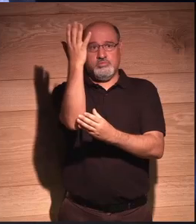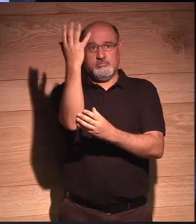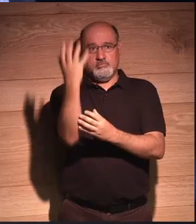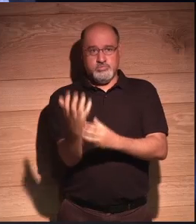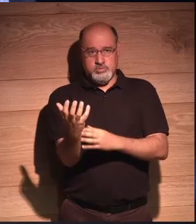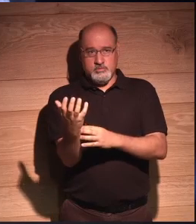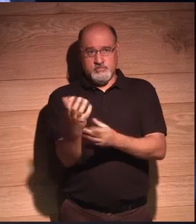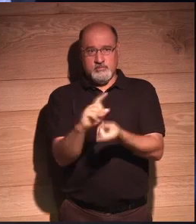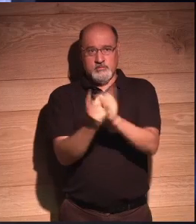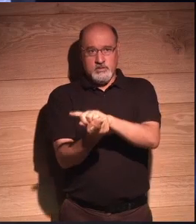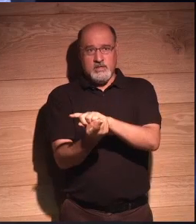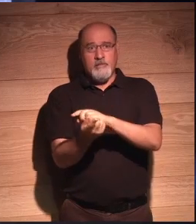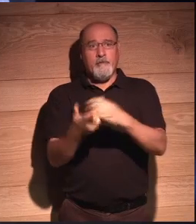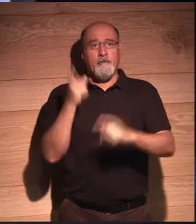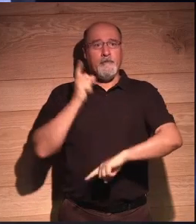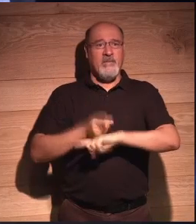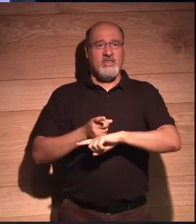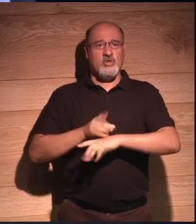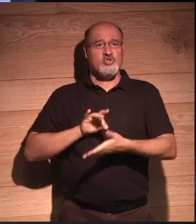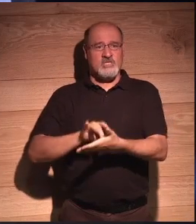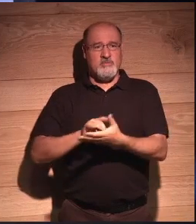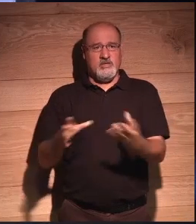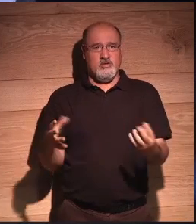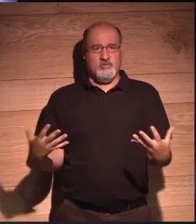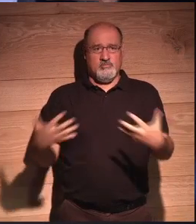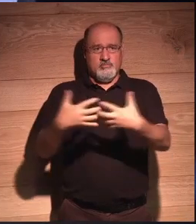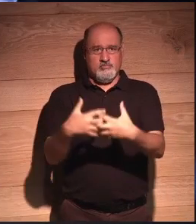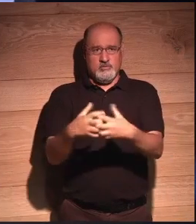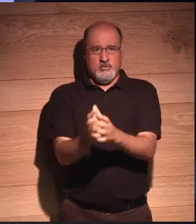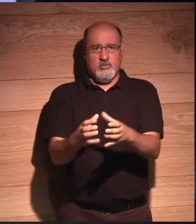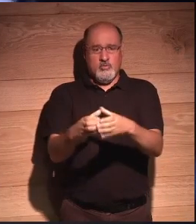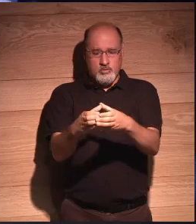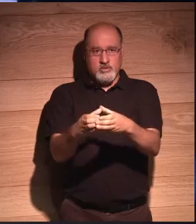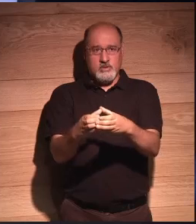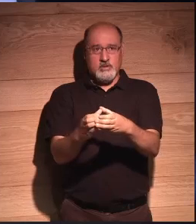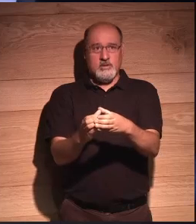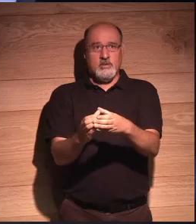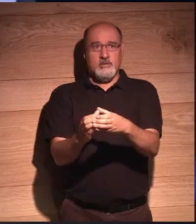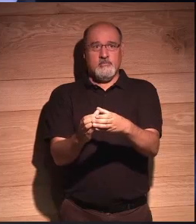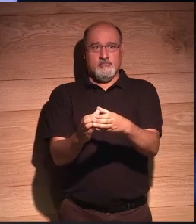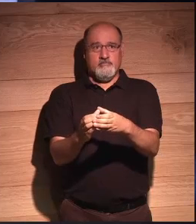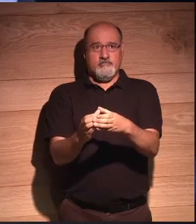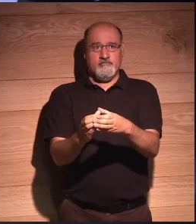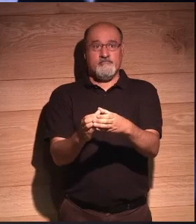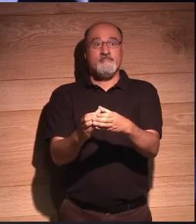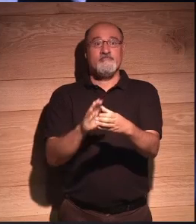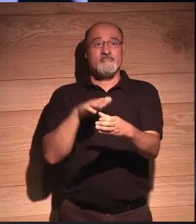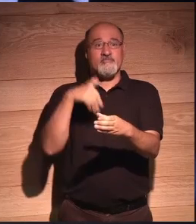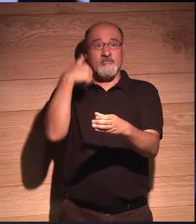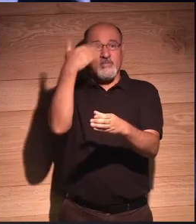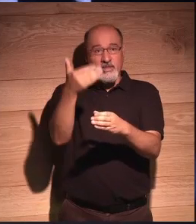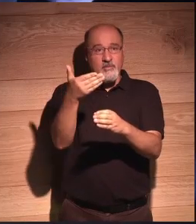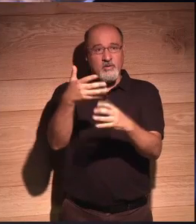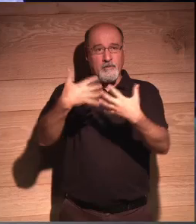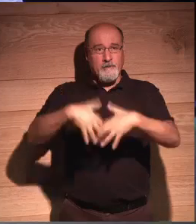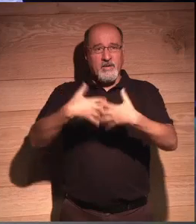de mando y de servicio, y luego ya se empiecen las órbitas para llegar a lo que llamaban la